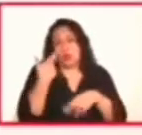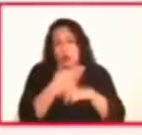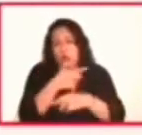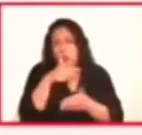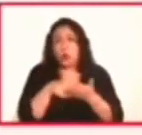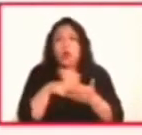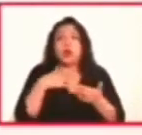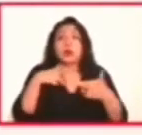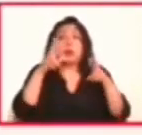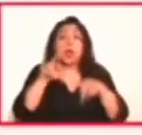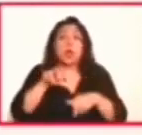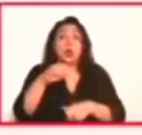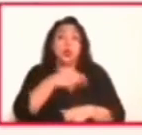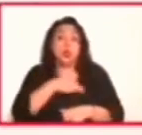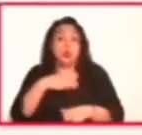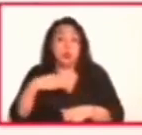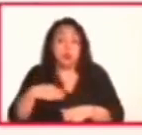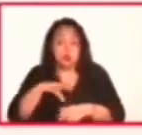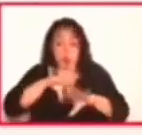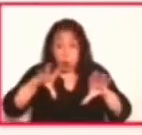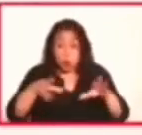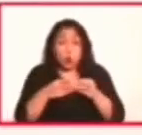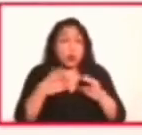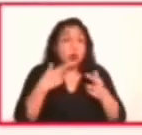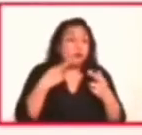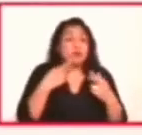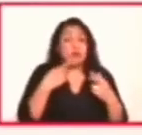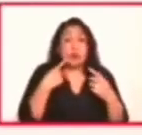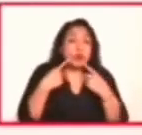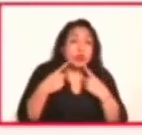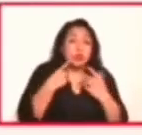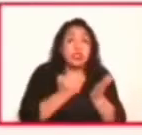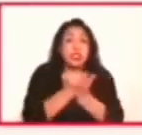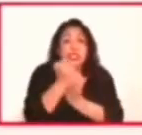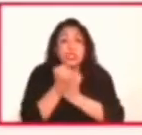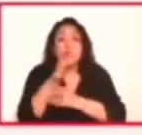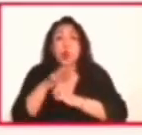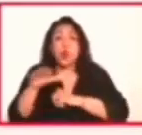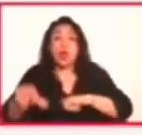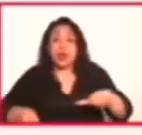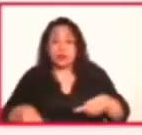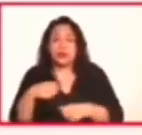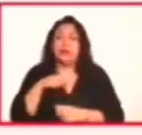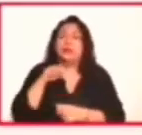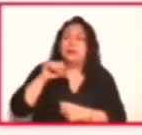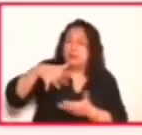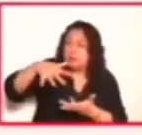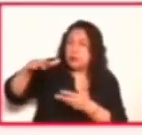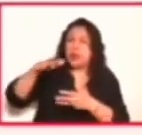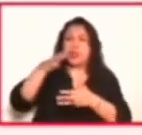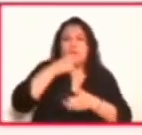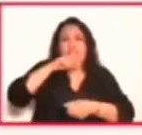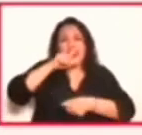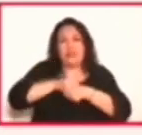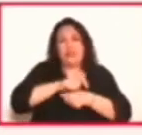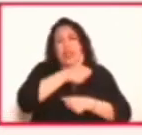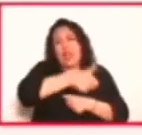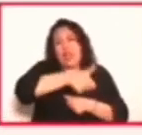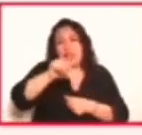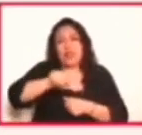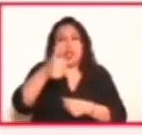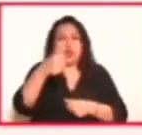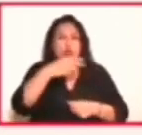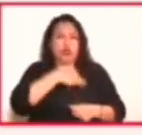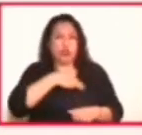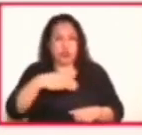11 municipios del estado. Sí, ¿qué estamos haciendo? Recopilar los festivales de cada uno de los 11